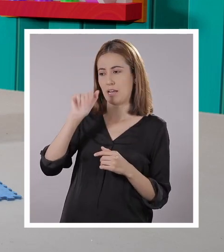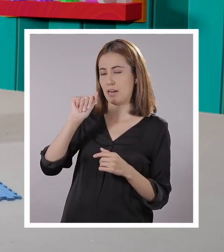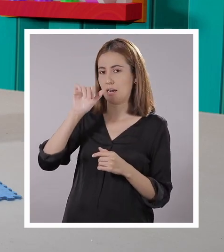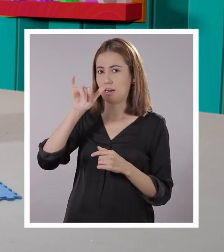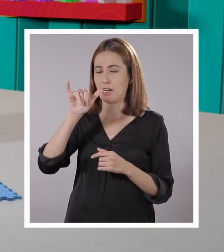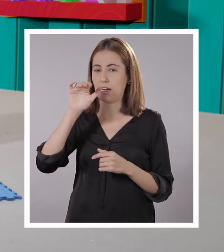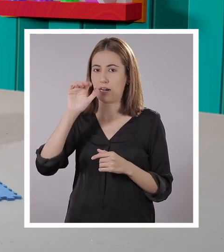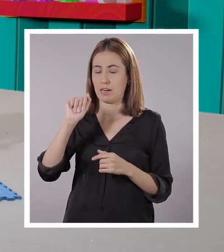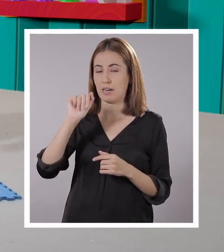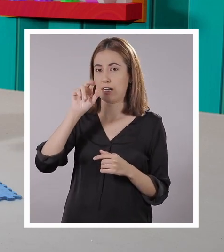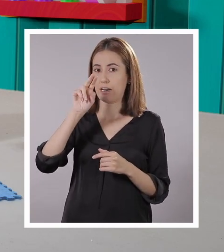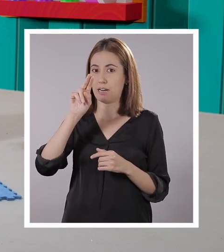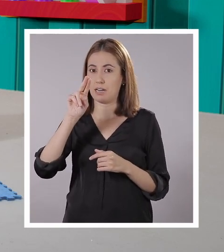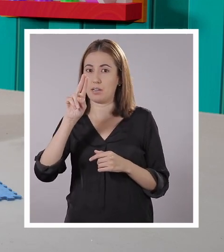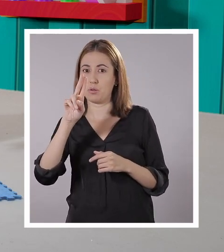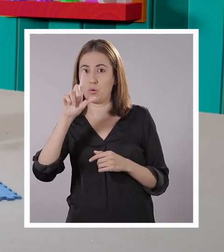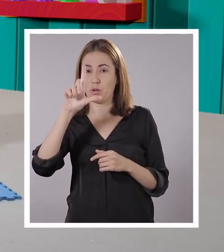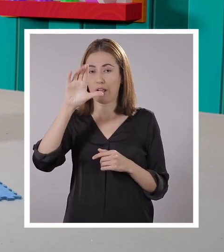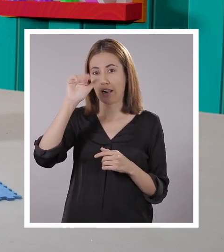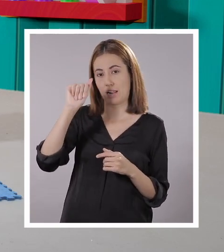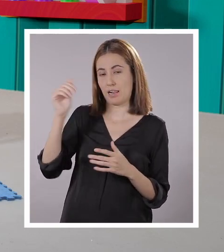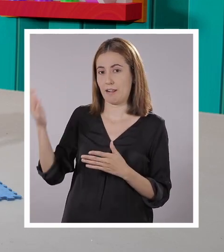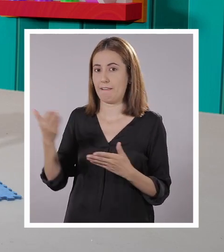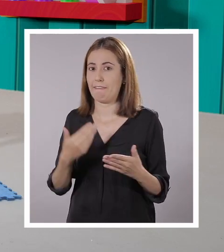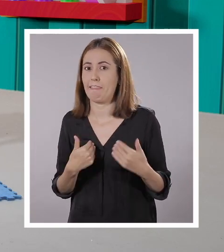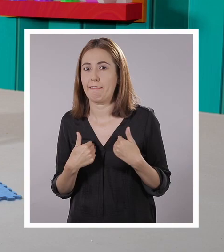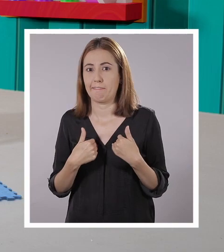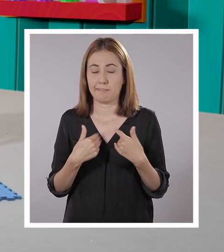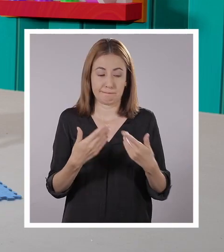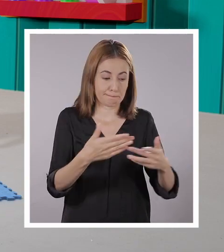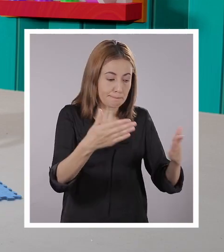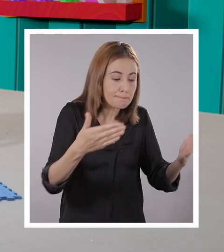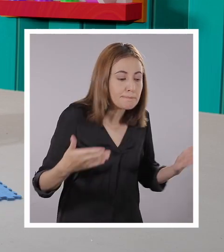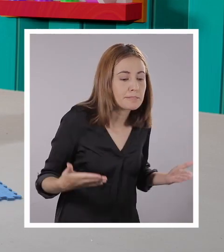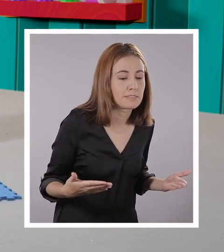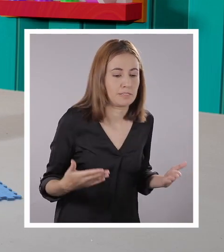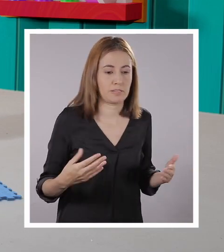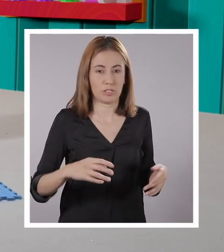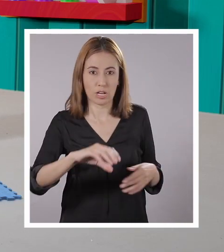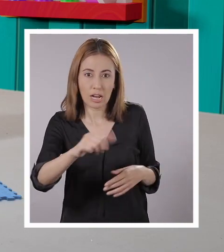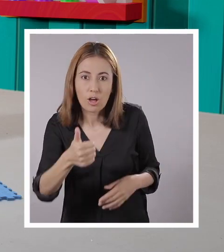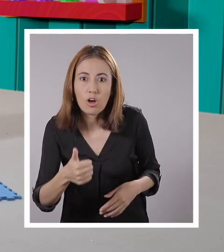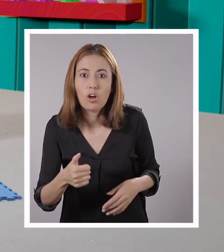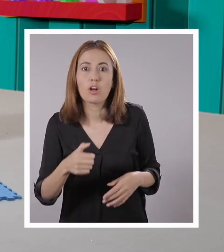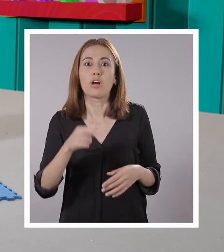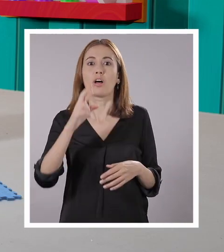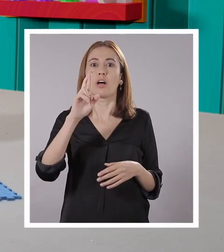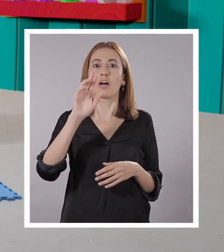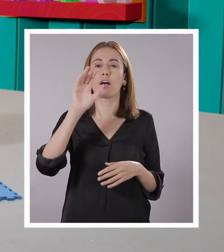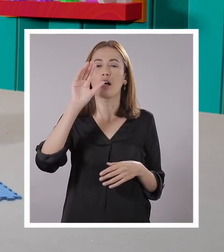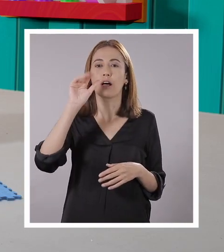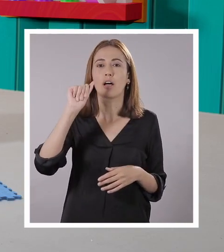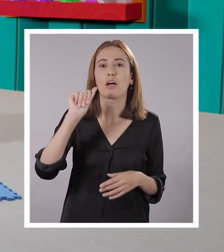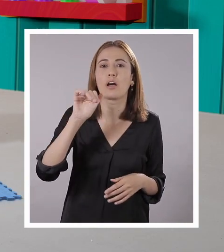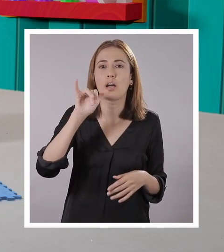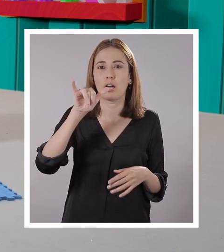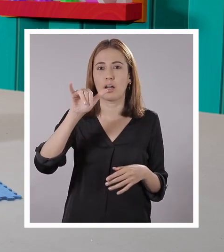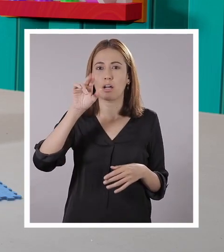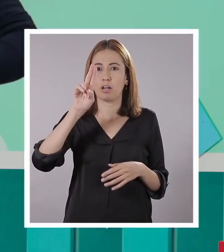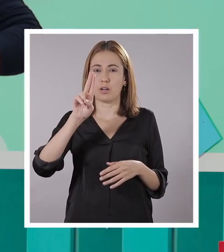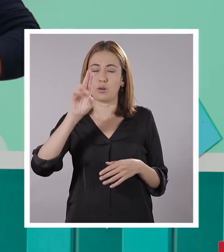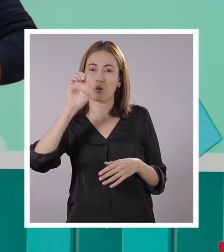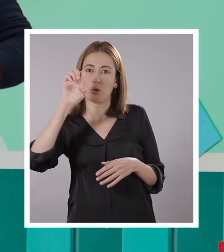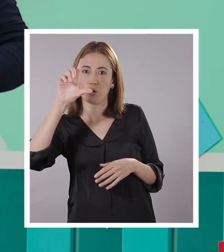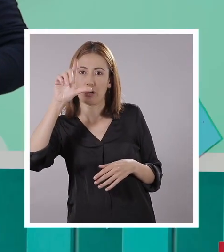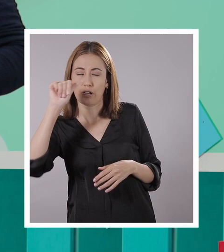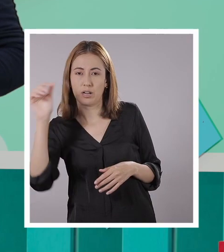una rayuela. Y hoy con ella vamos a aprender acerca de los patrones. Pero, profe, yo conozco la otra rayuela. Ah,